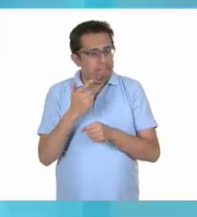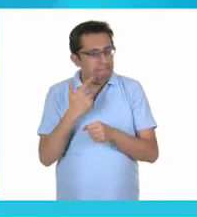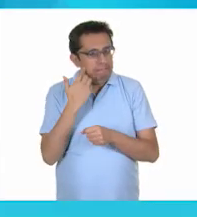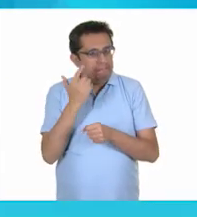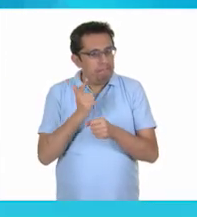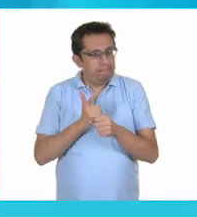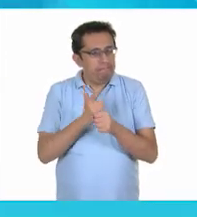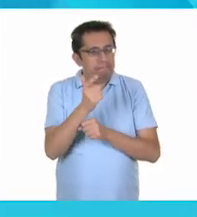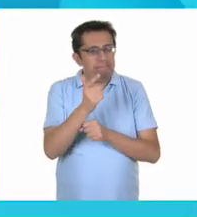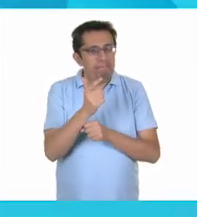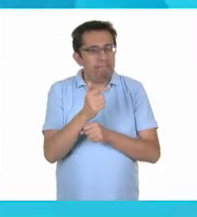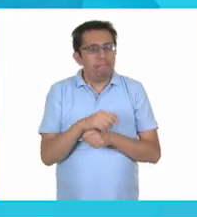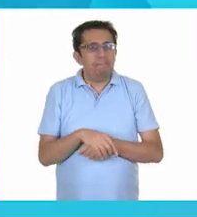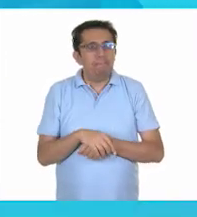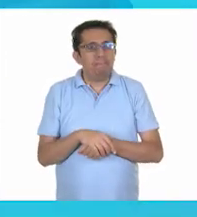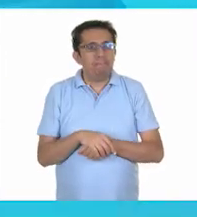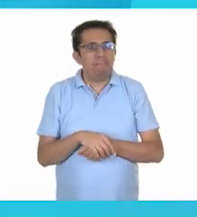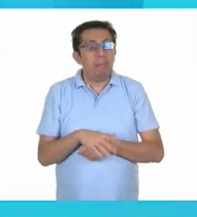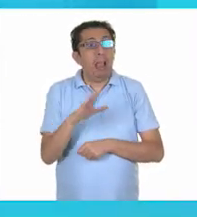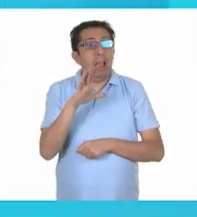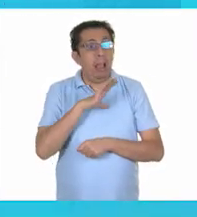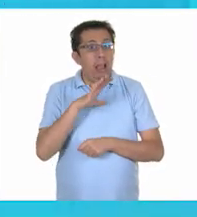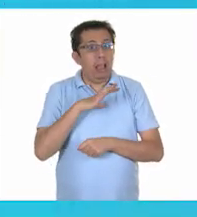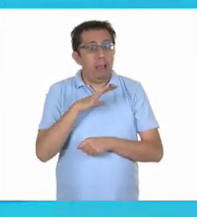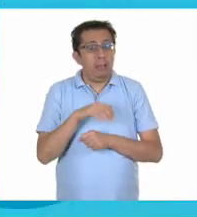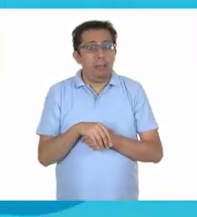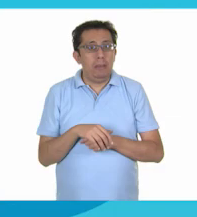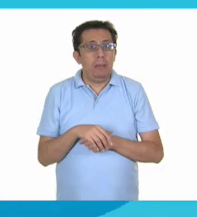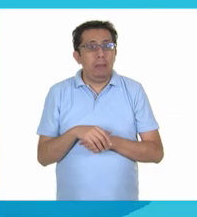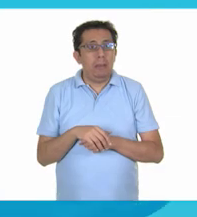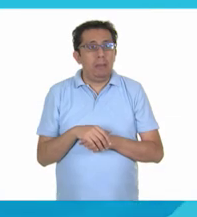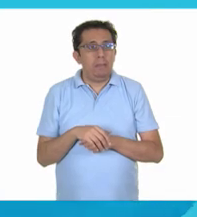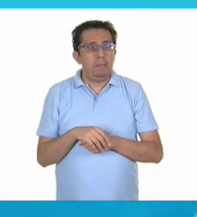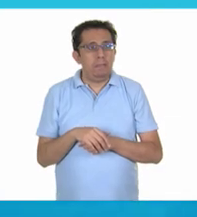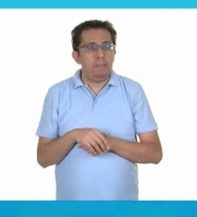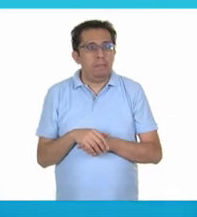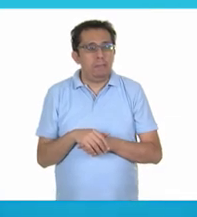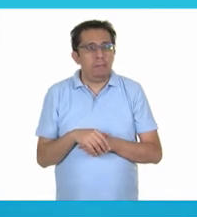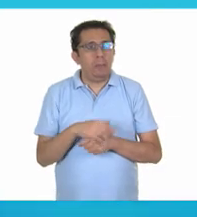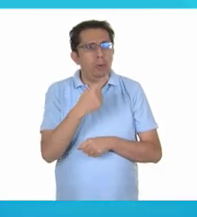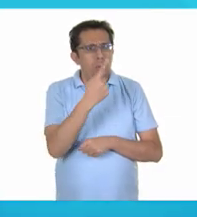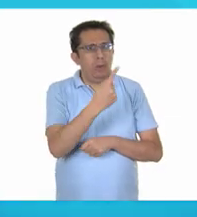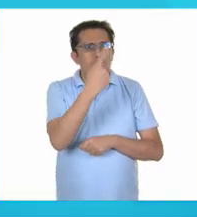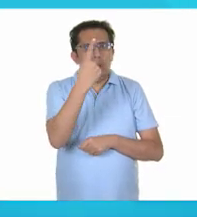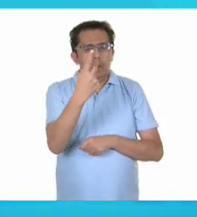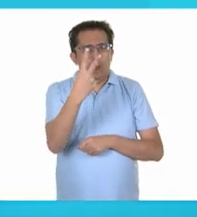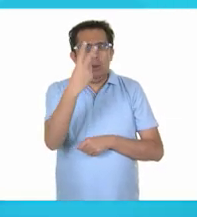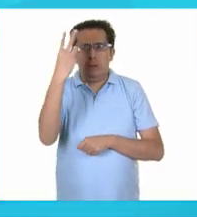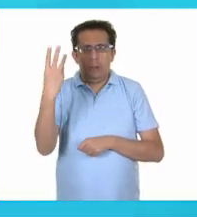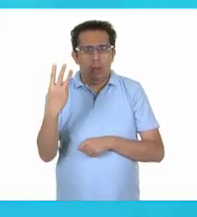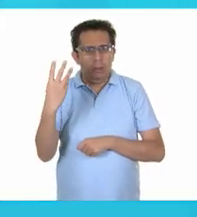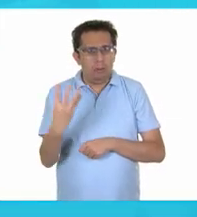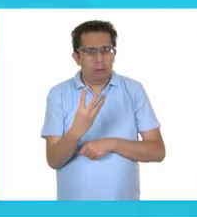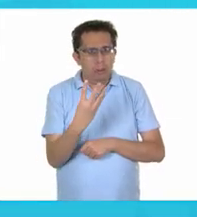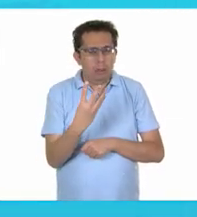identificar que tiene una, dos, tres,